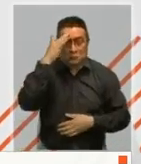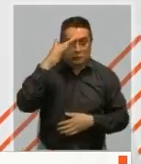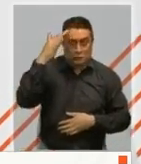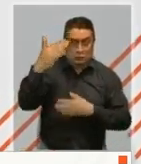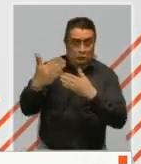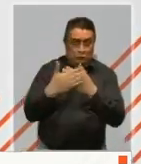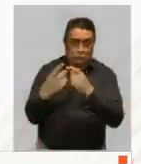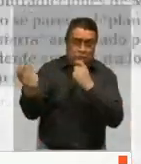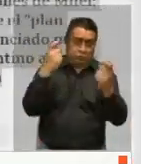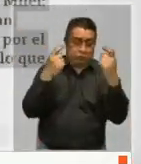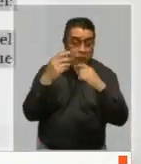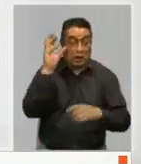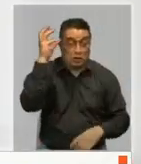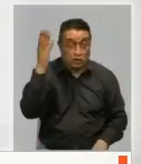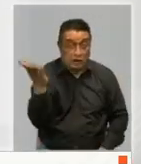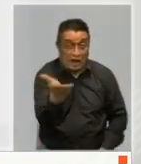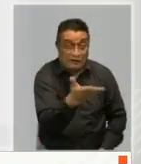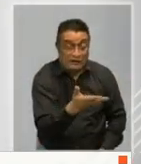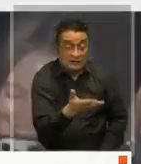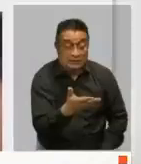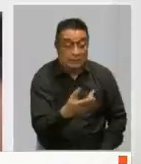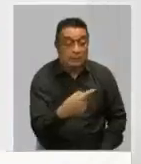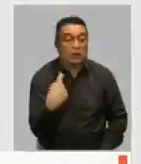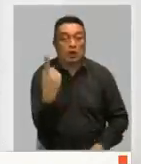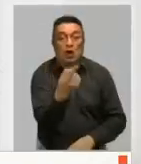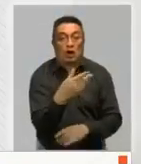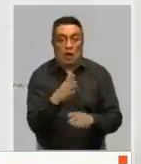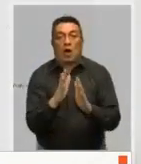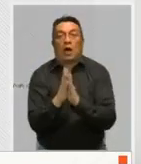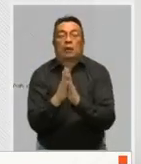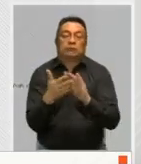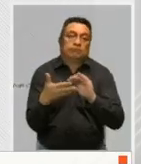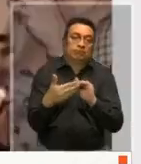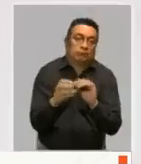vendría después. Varios salieron a pedir disculpas.